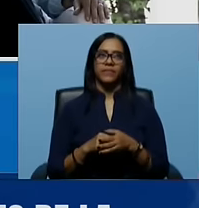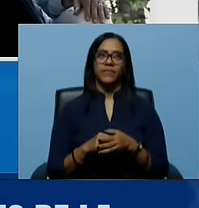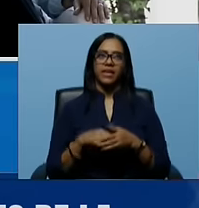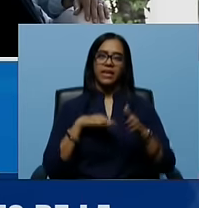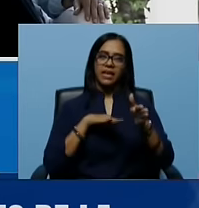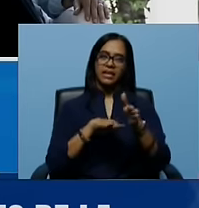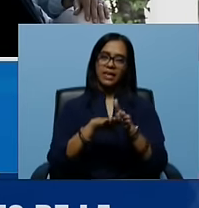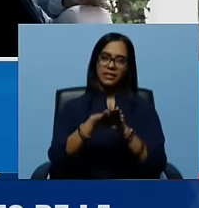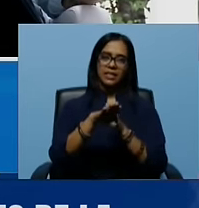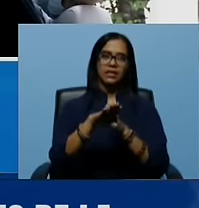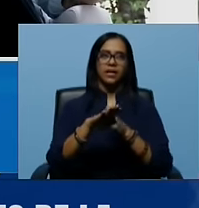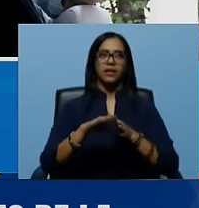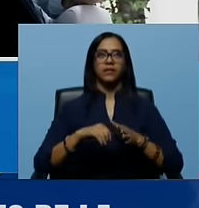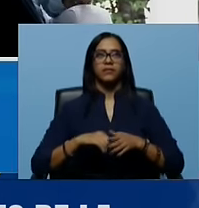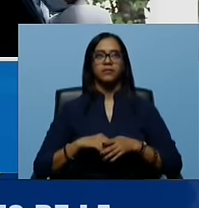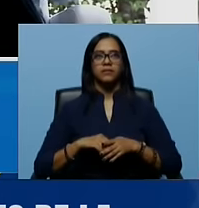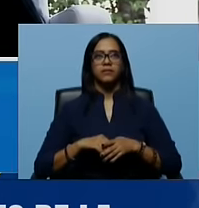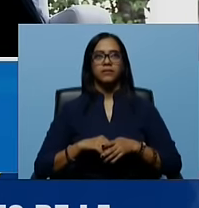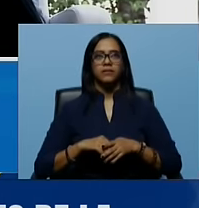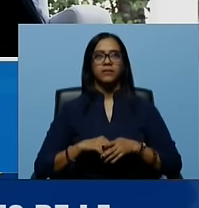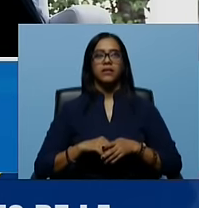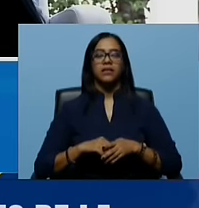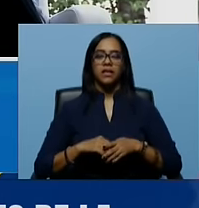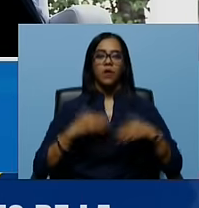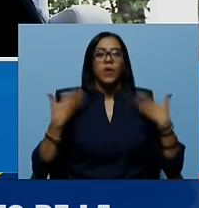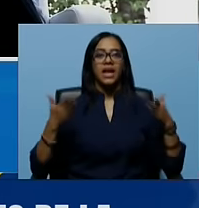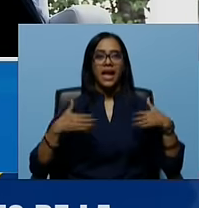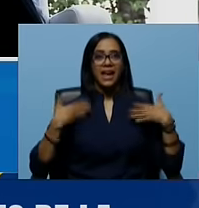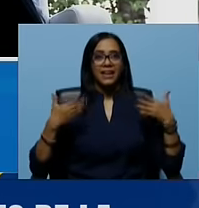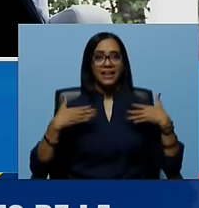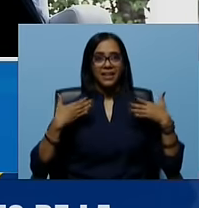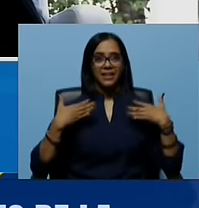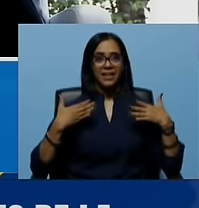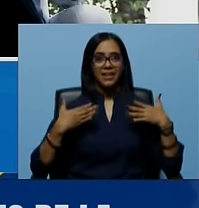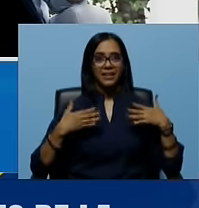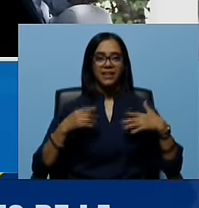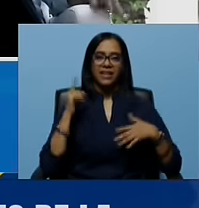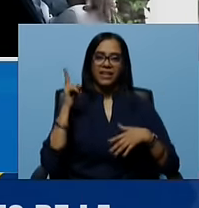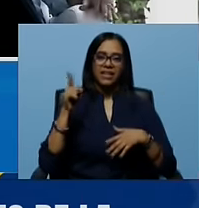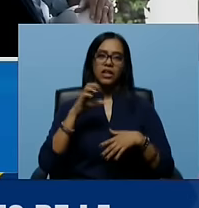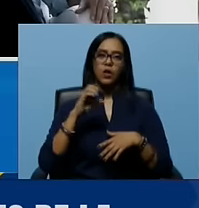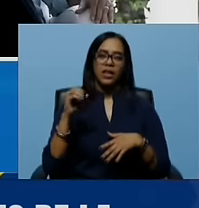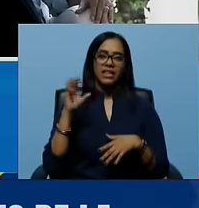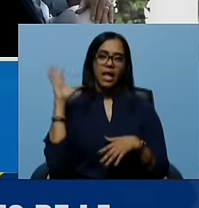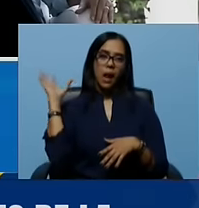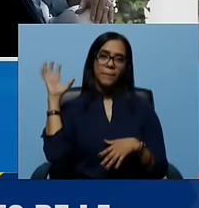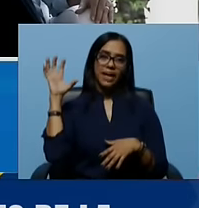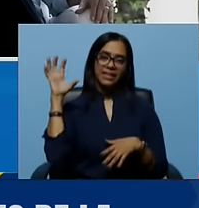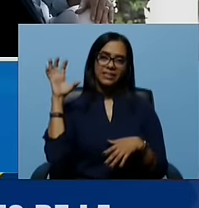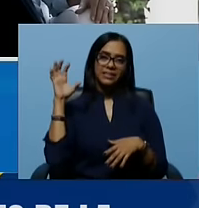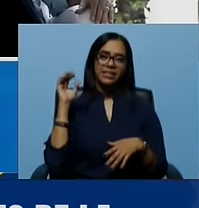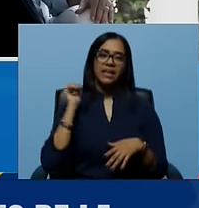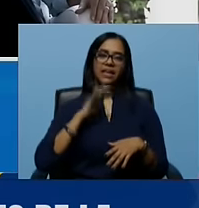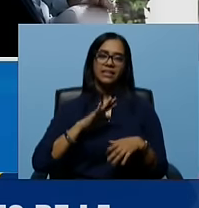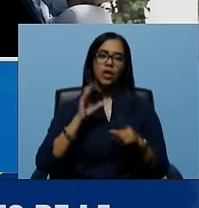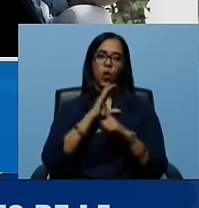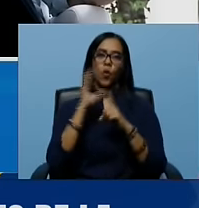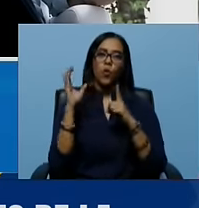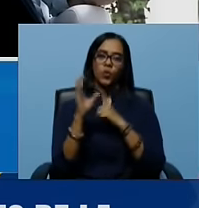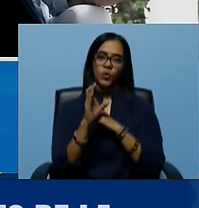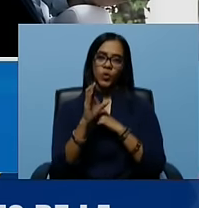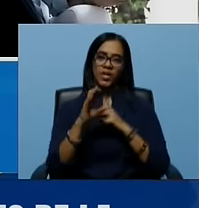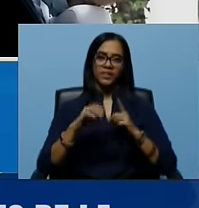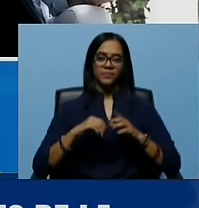trascender. Y da una gran alegría que allá en el oriente del país estén los cultores y